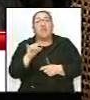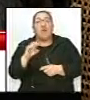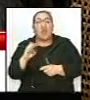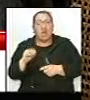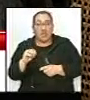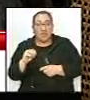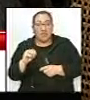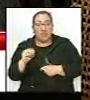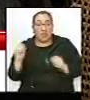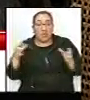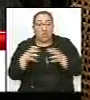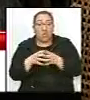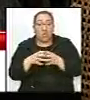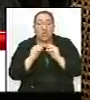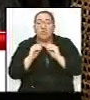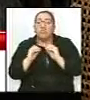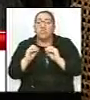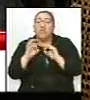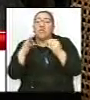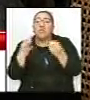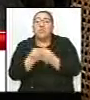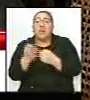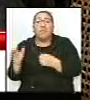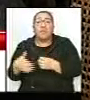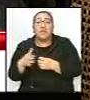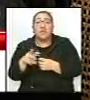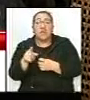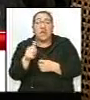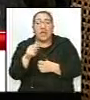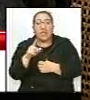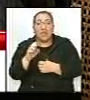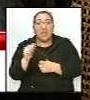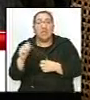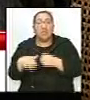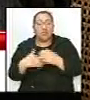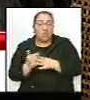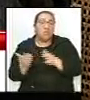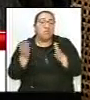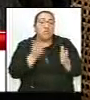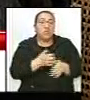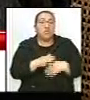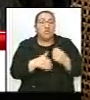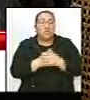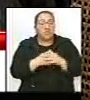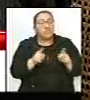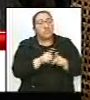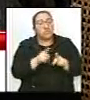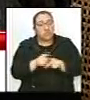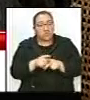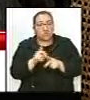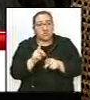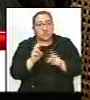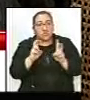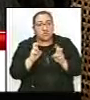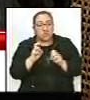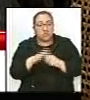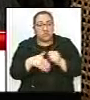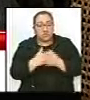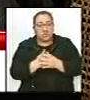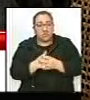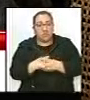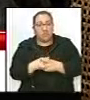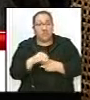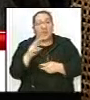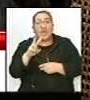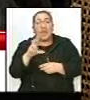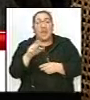implementación de la acuicultura familiar en la zona andina y la implementación, en todo caso, el tema de la